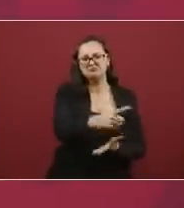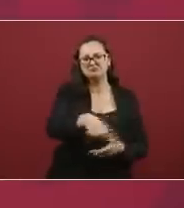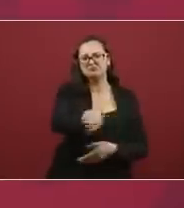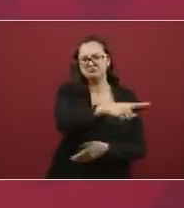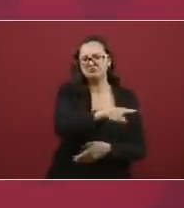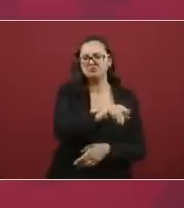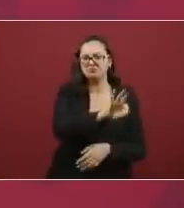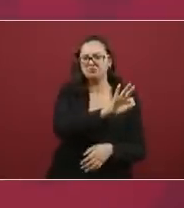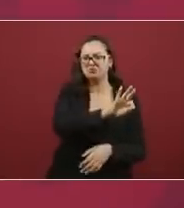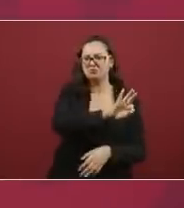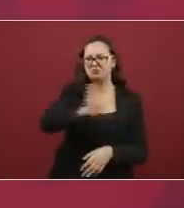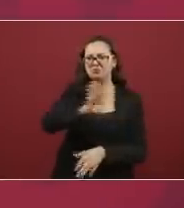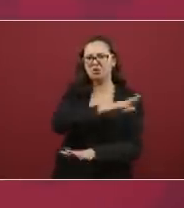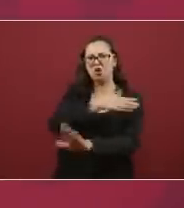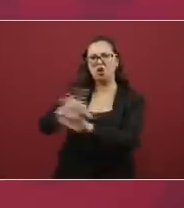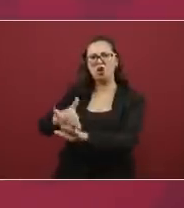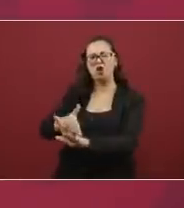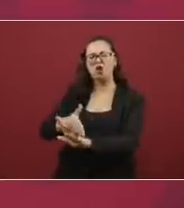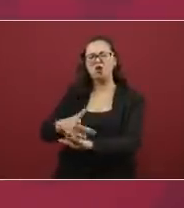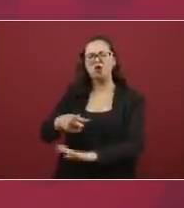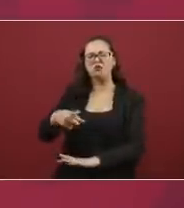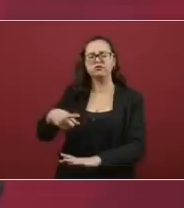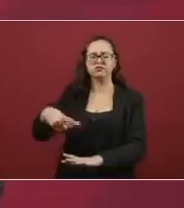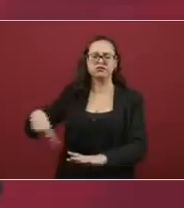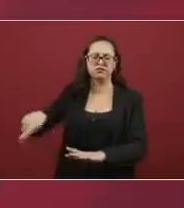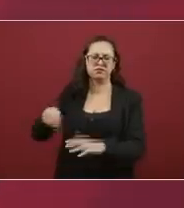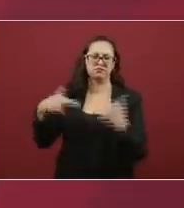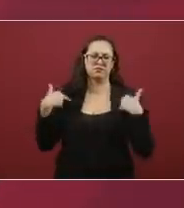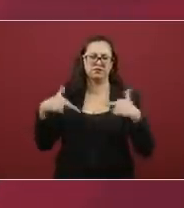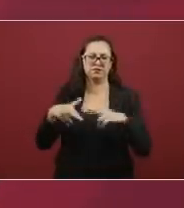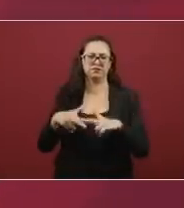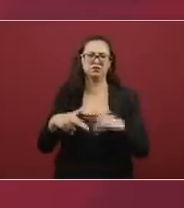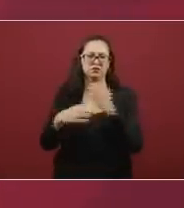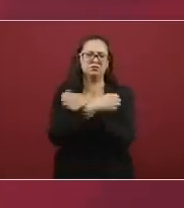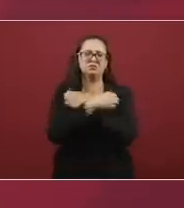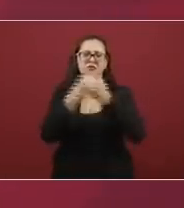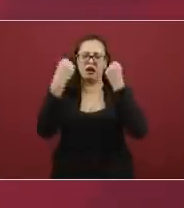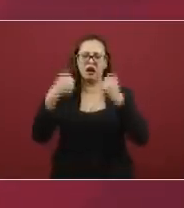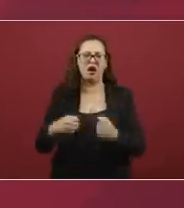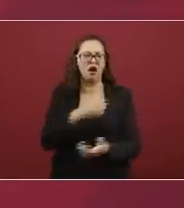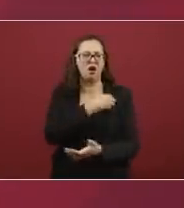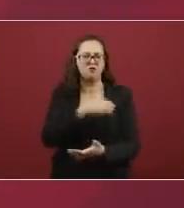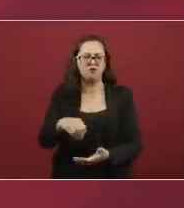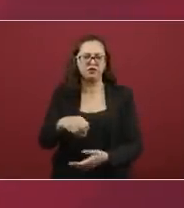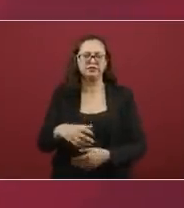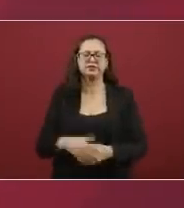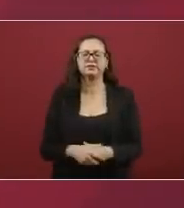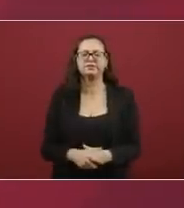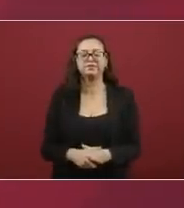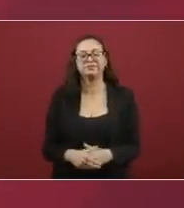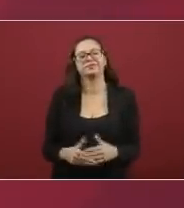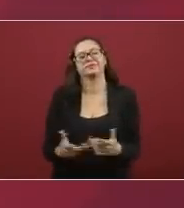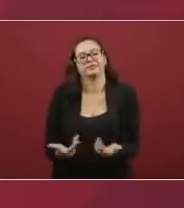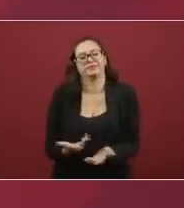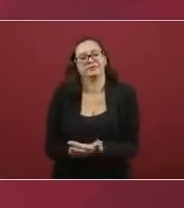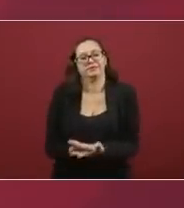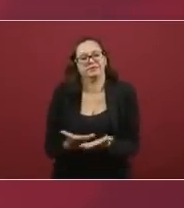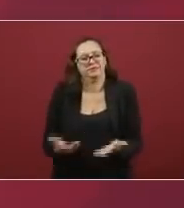para imponer la reforma educativa. Y es un asunto hasta de sentido común